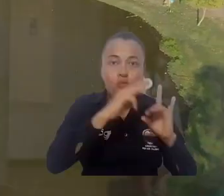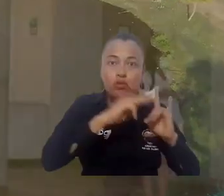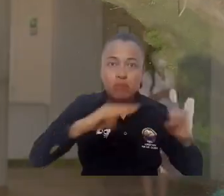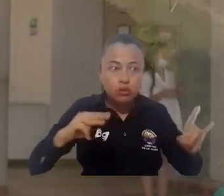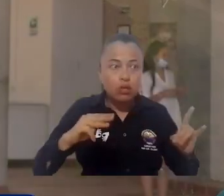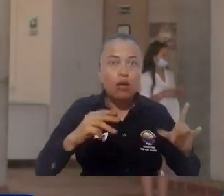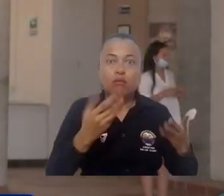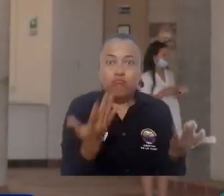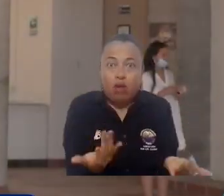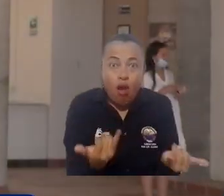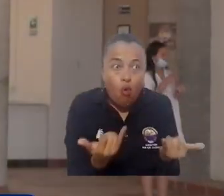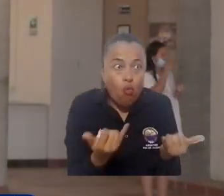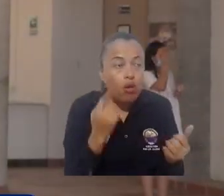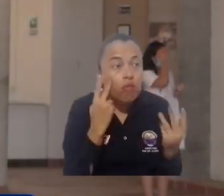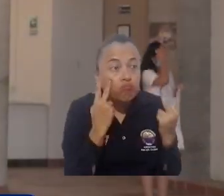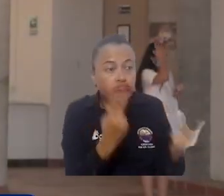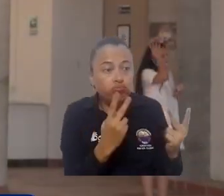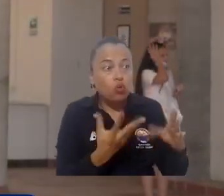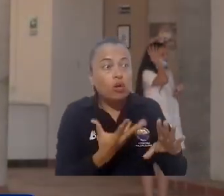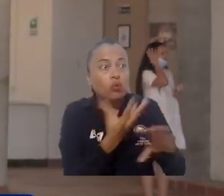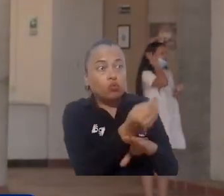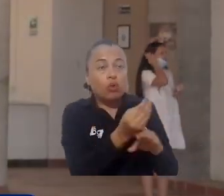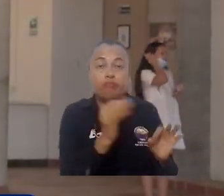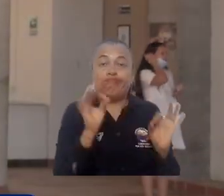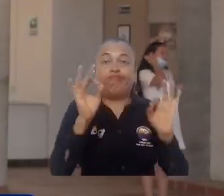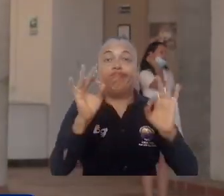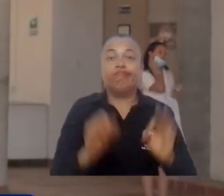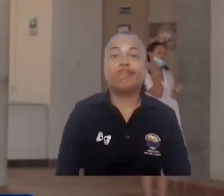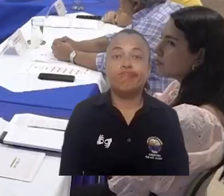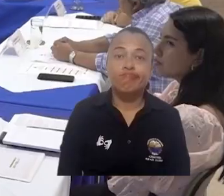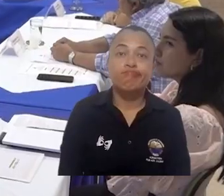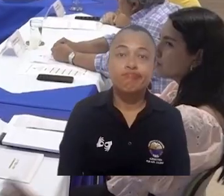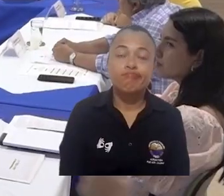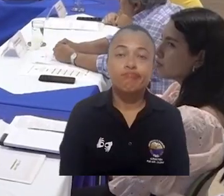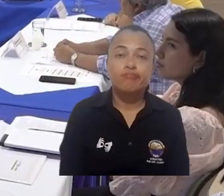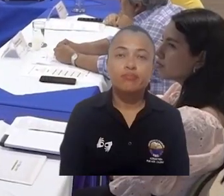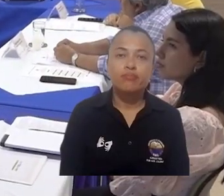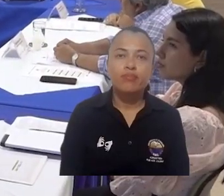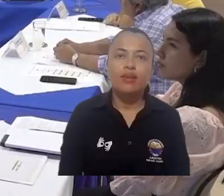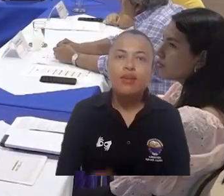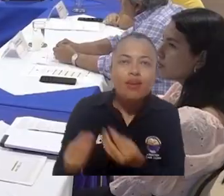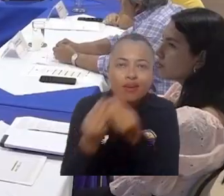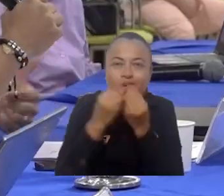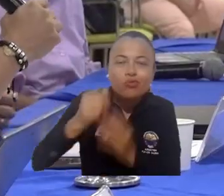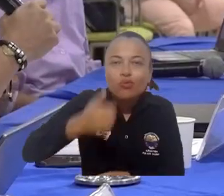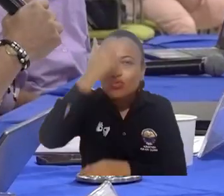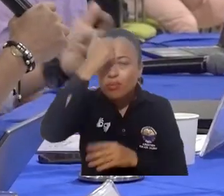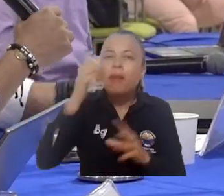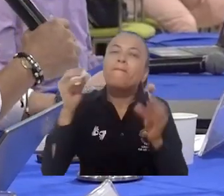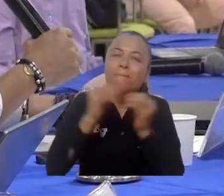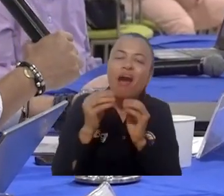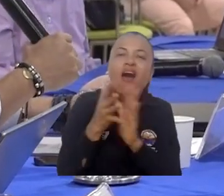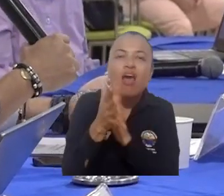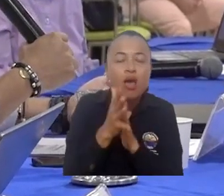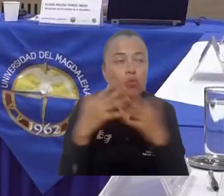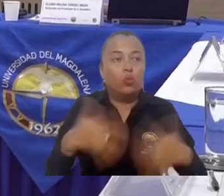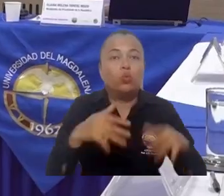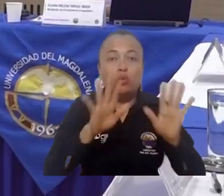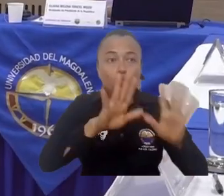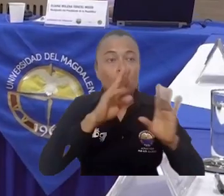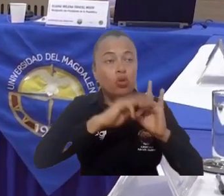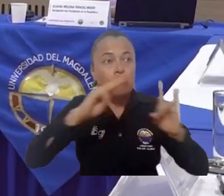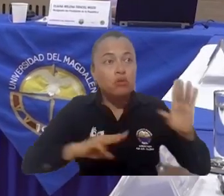aportes de los recursos de la nación sin embargo los resultados son muy buenos los consejeros superiores